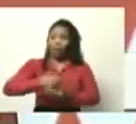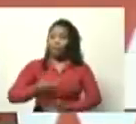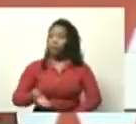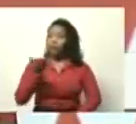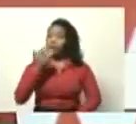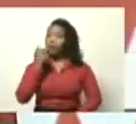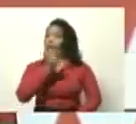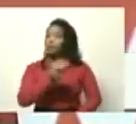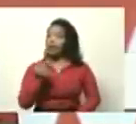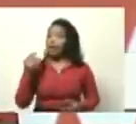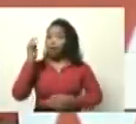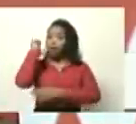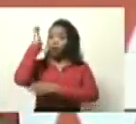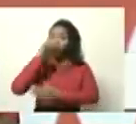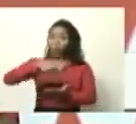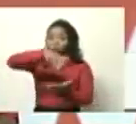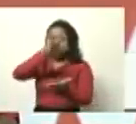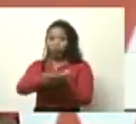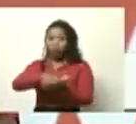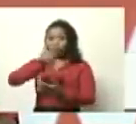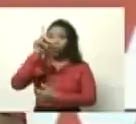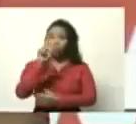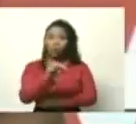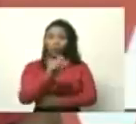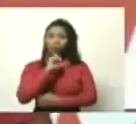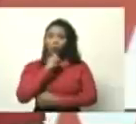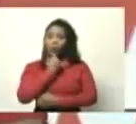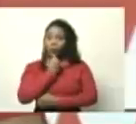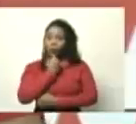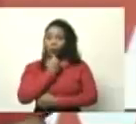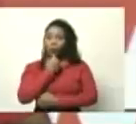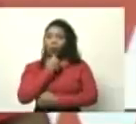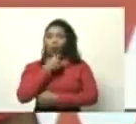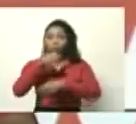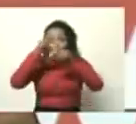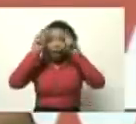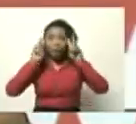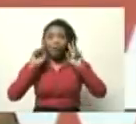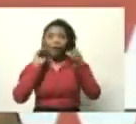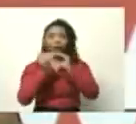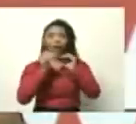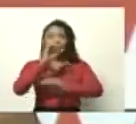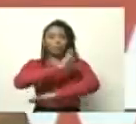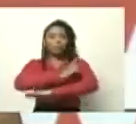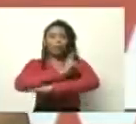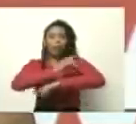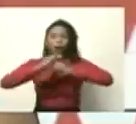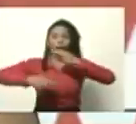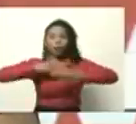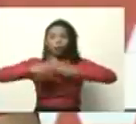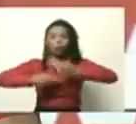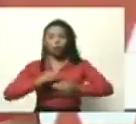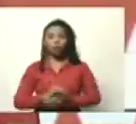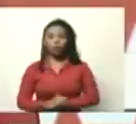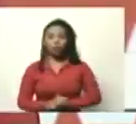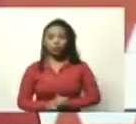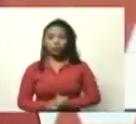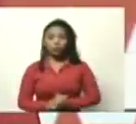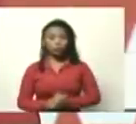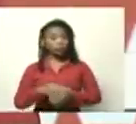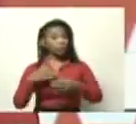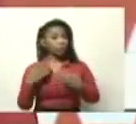Es importante mencionar que en el Congreso se aprobó también el Código de Honestidad, Ética y Disciplina Revolucionaria, que fue